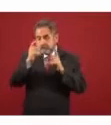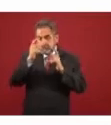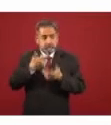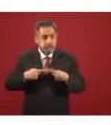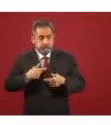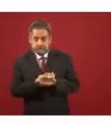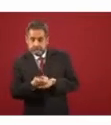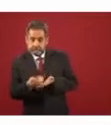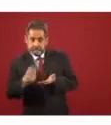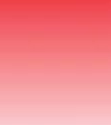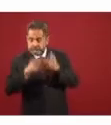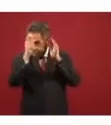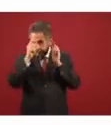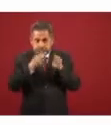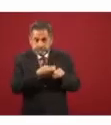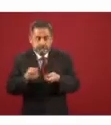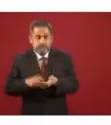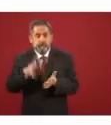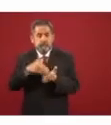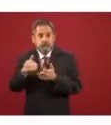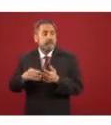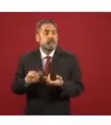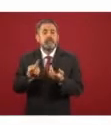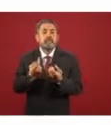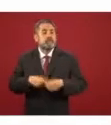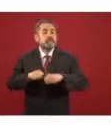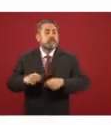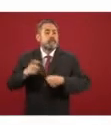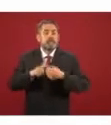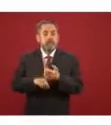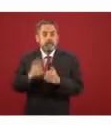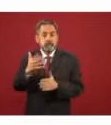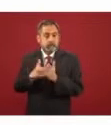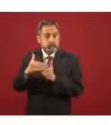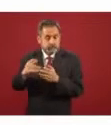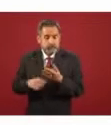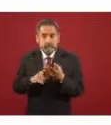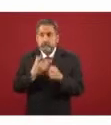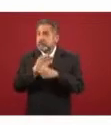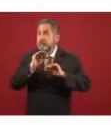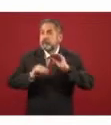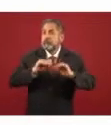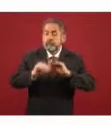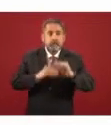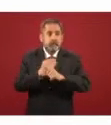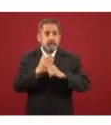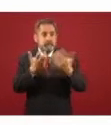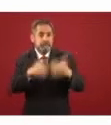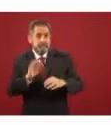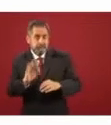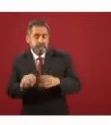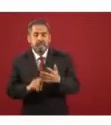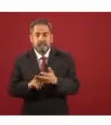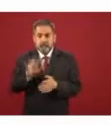tripulación, 4 millones, un poquito más, póliza de seguros, 50 millones de pesos, mantenimiento de la aeronave, 57.6